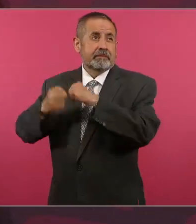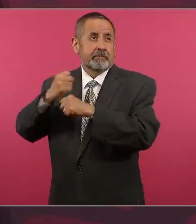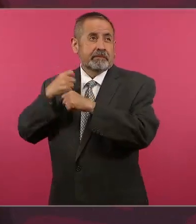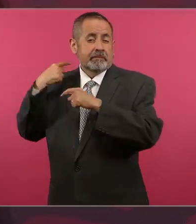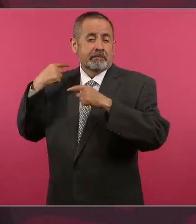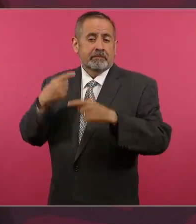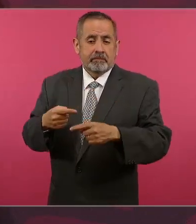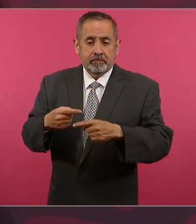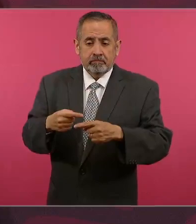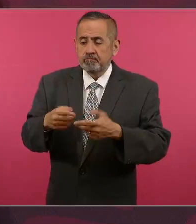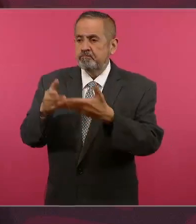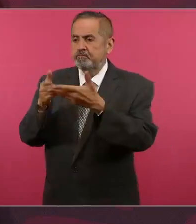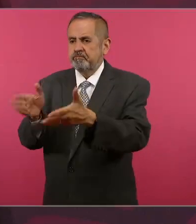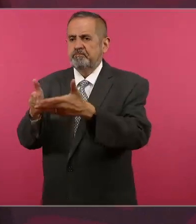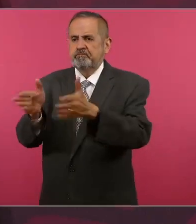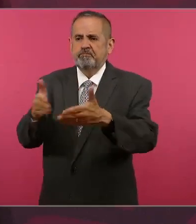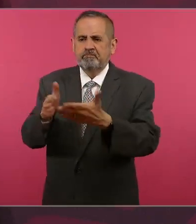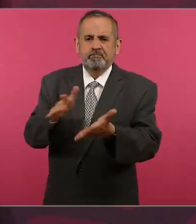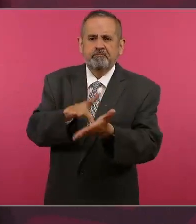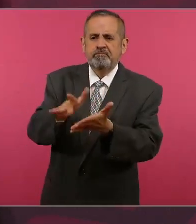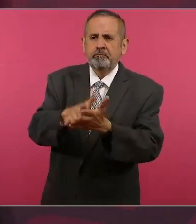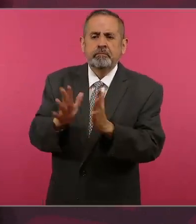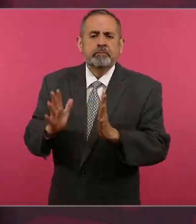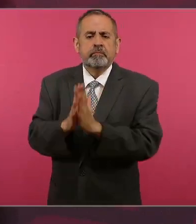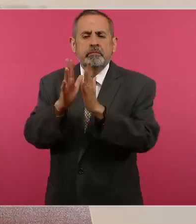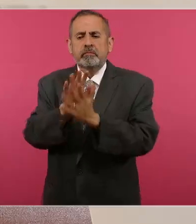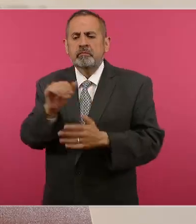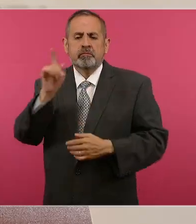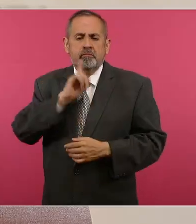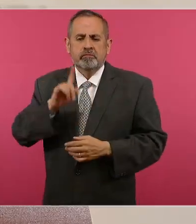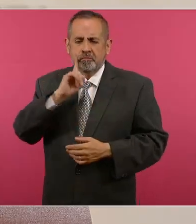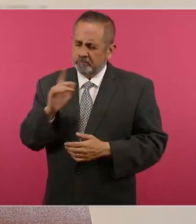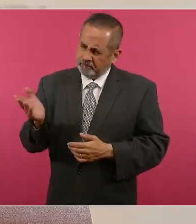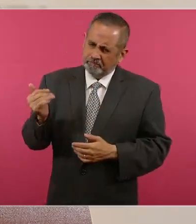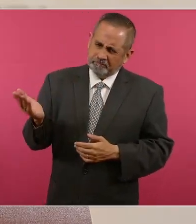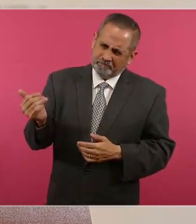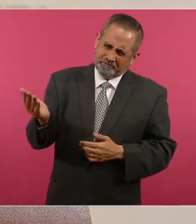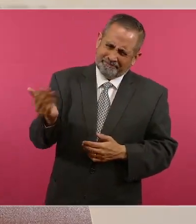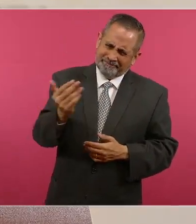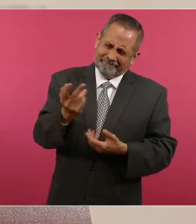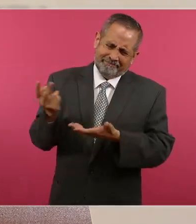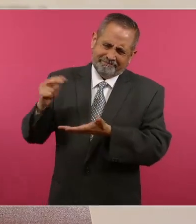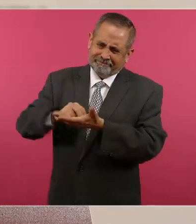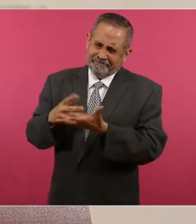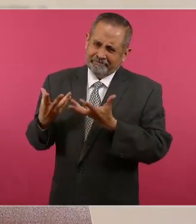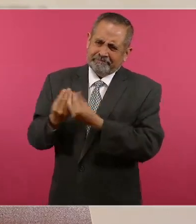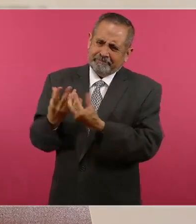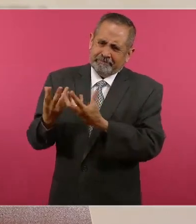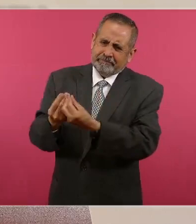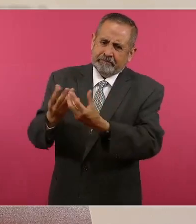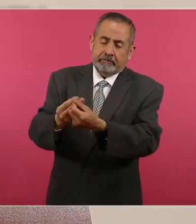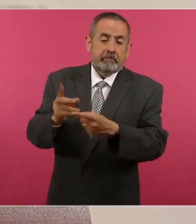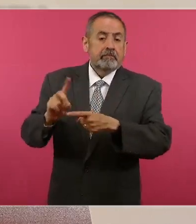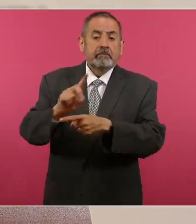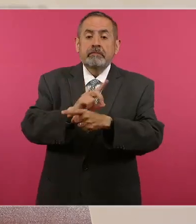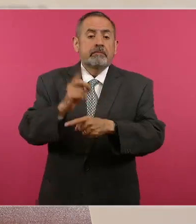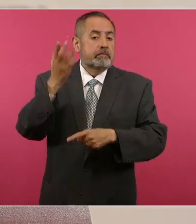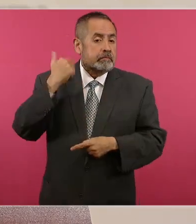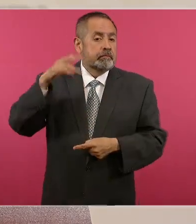que haya abierto tantos espacios para participación de las mujeres. Ninguno, desde que fui jefe de